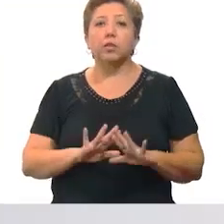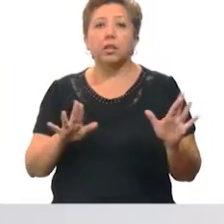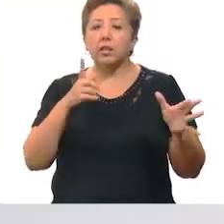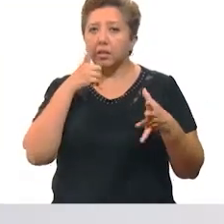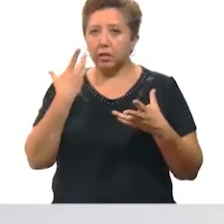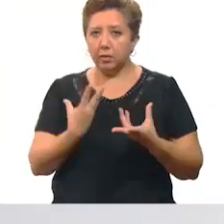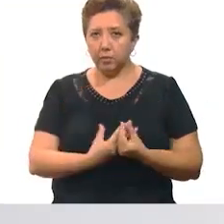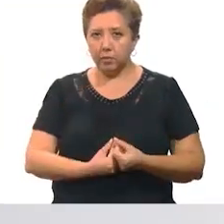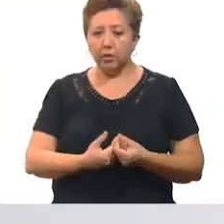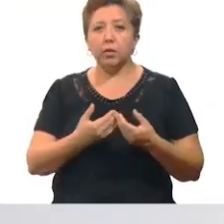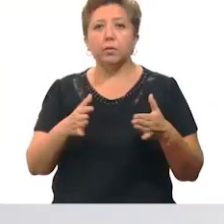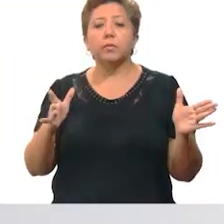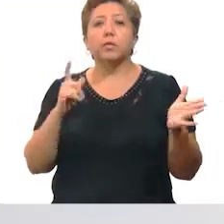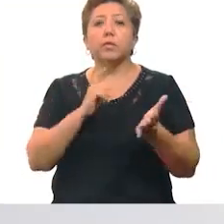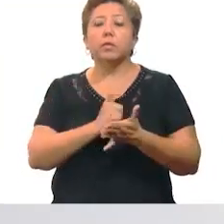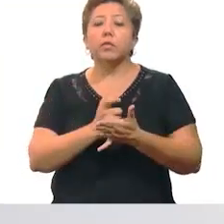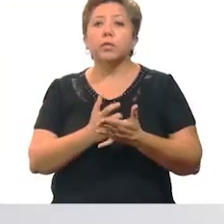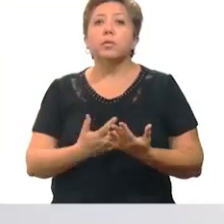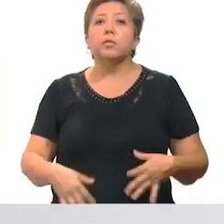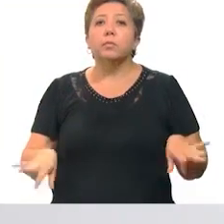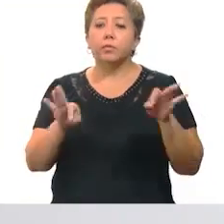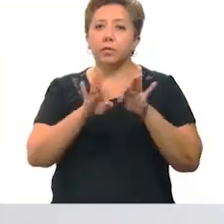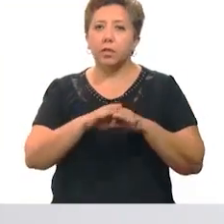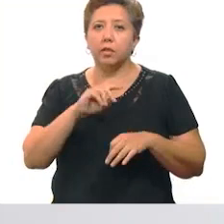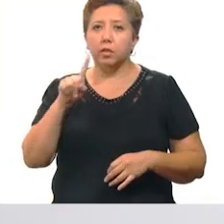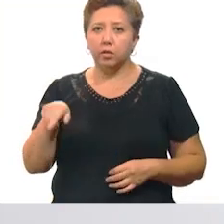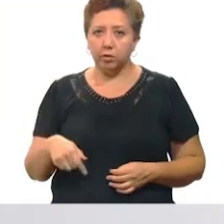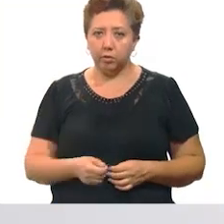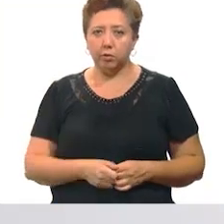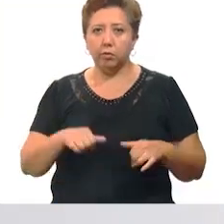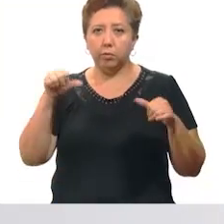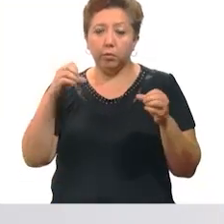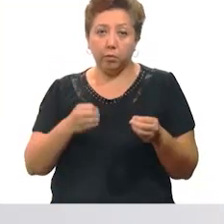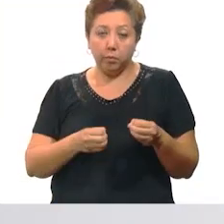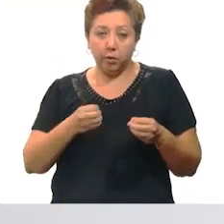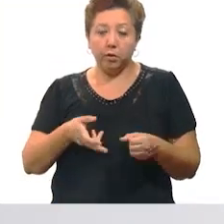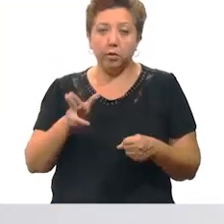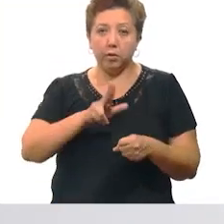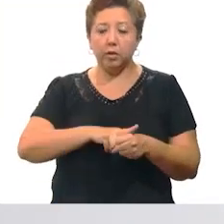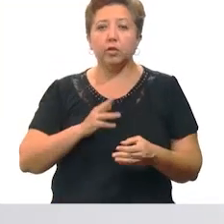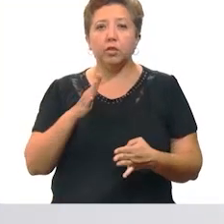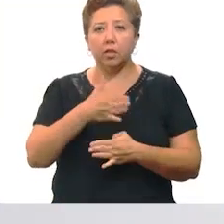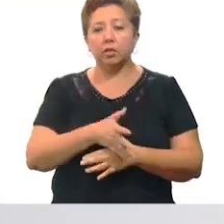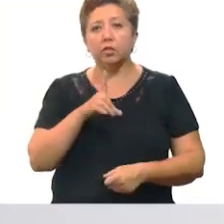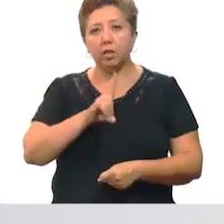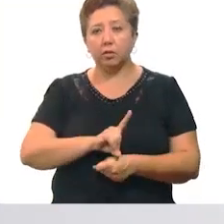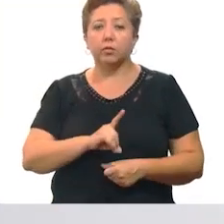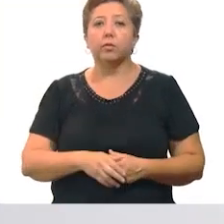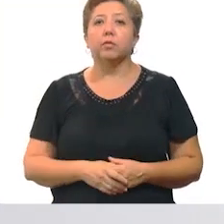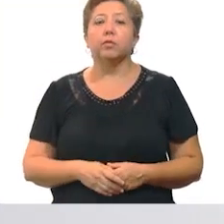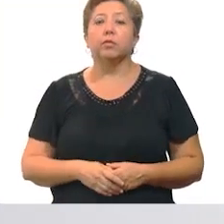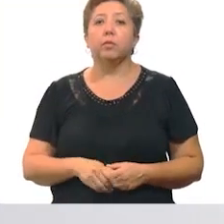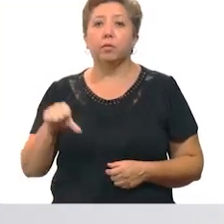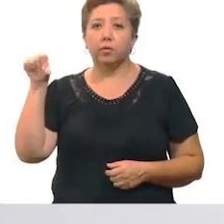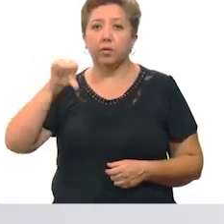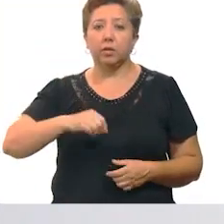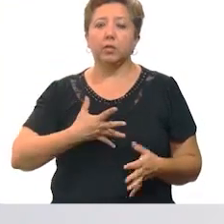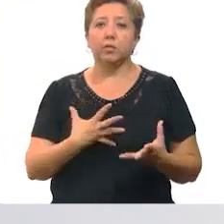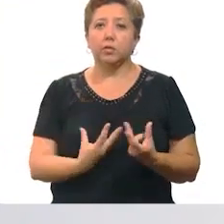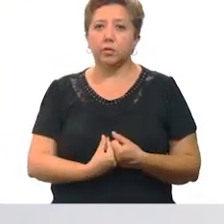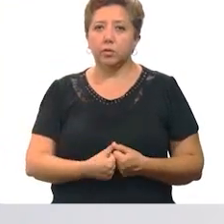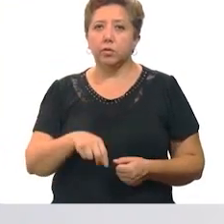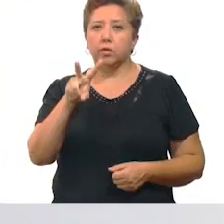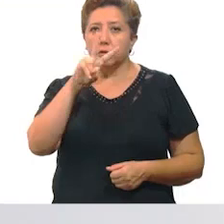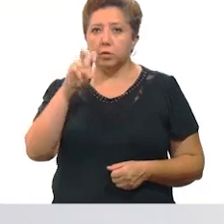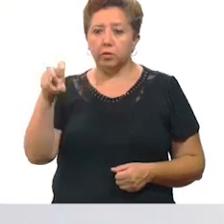hemos señalado, en la reapertura económica, los datos más importantes son la ocupación hospitalaria y los ingresos diarios. El día de hoy